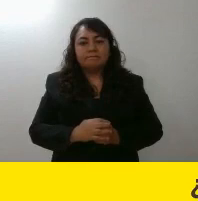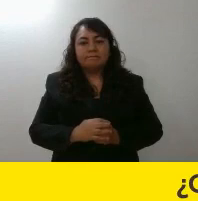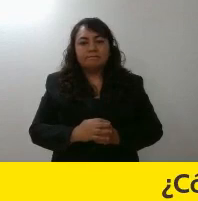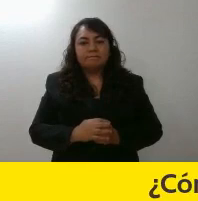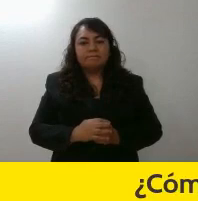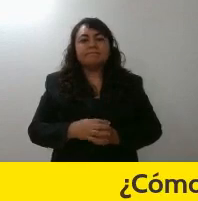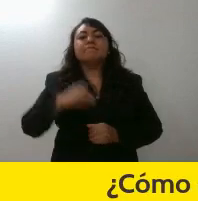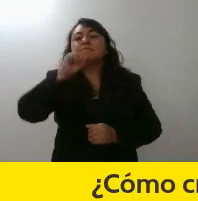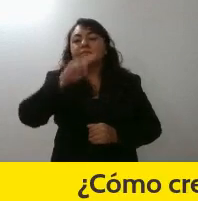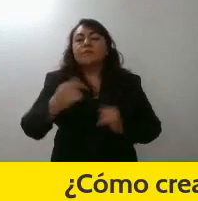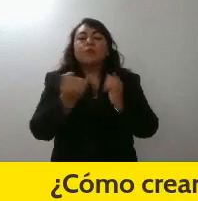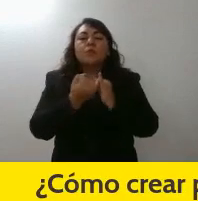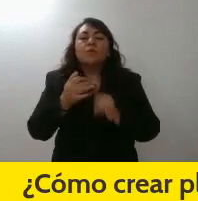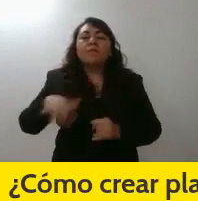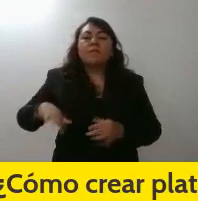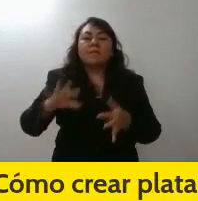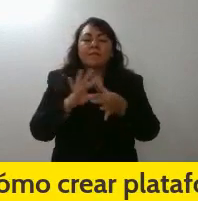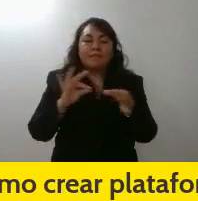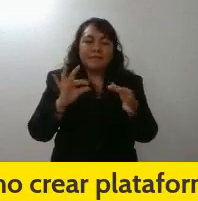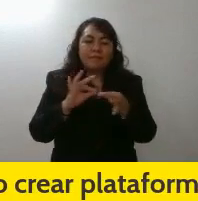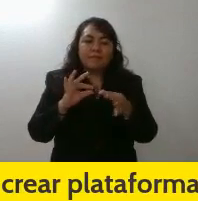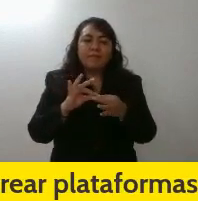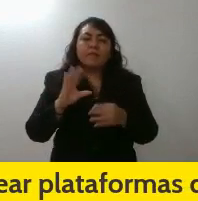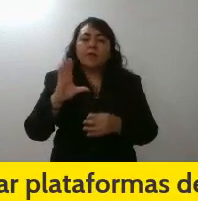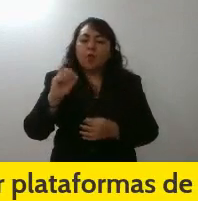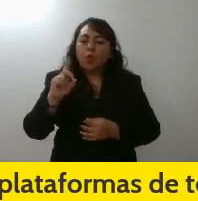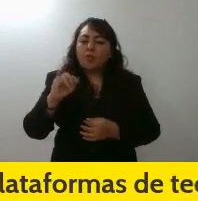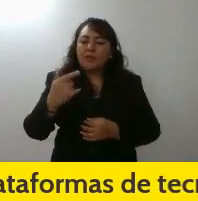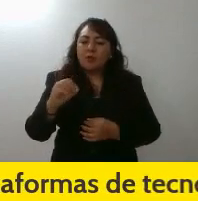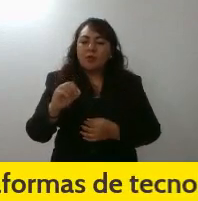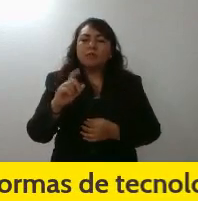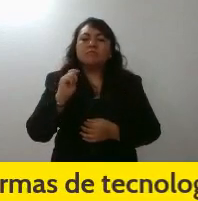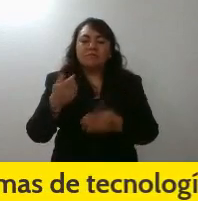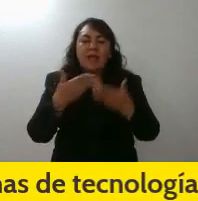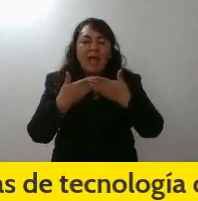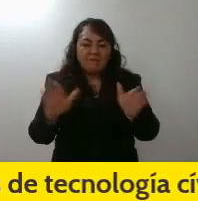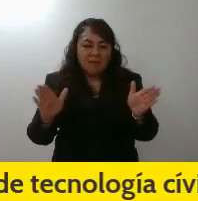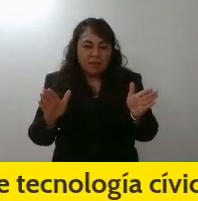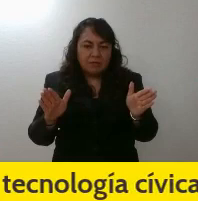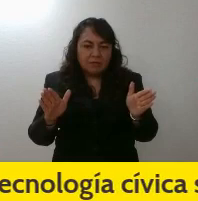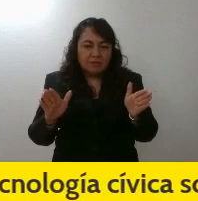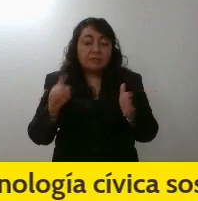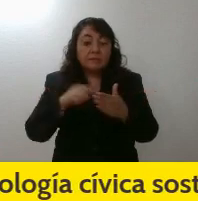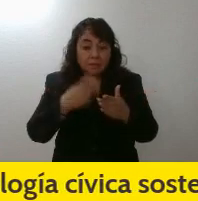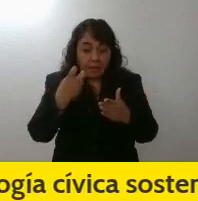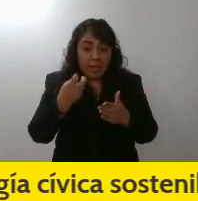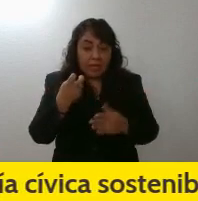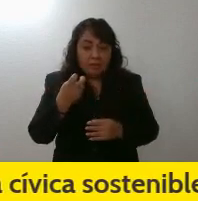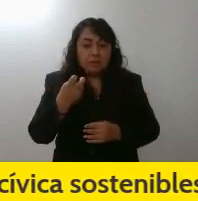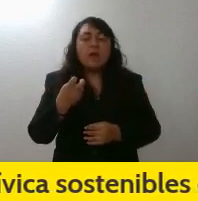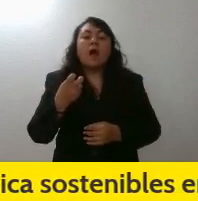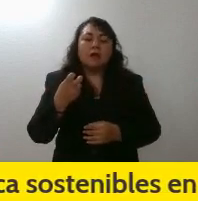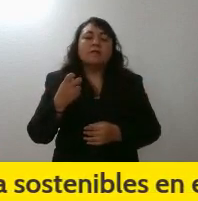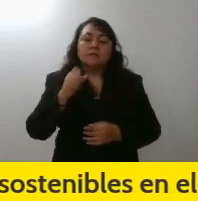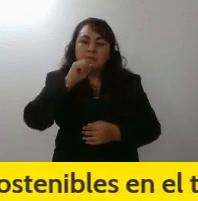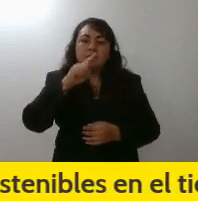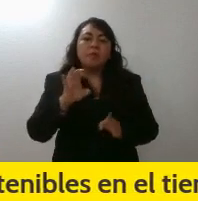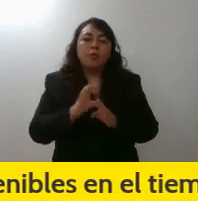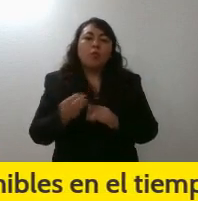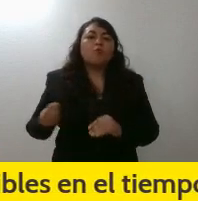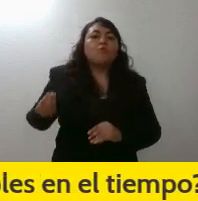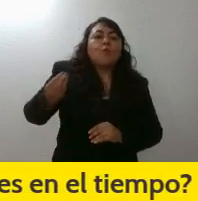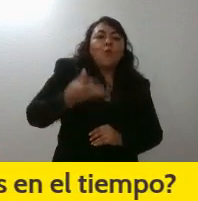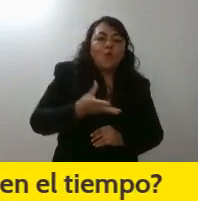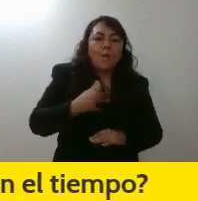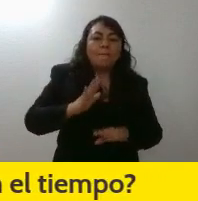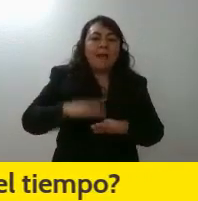como tomando referencia a lo que decís, Seba, del código abierto, bueno, esto también es un plus porque